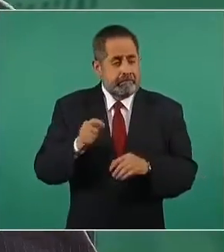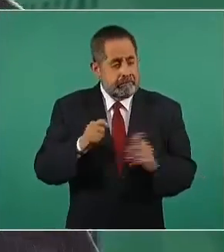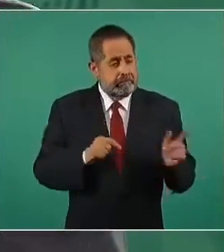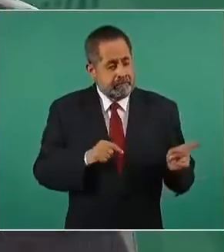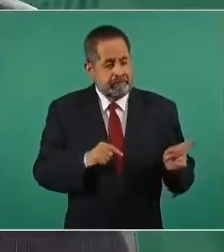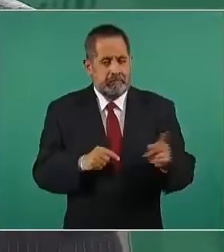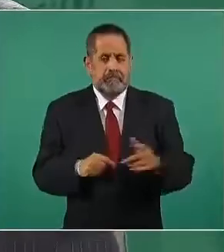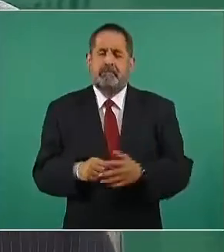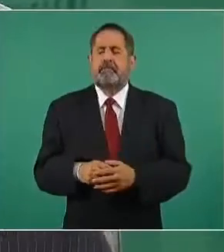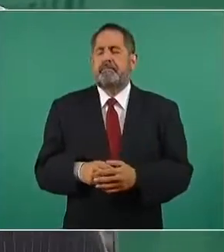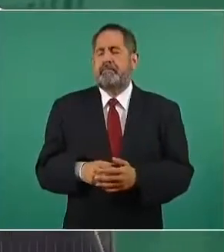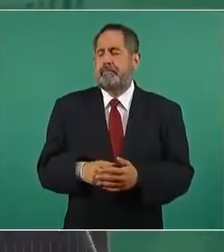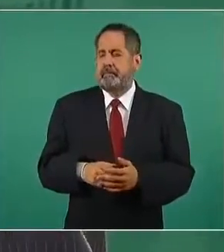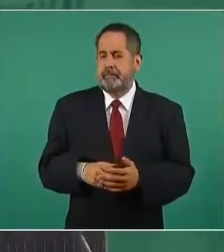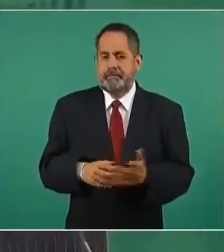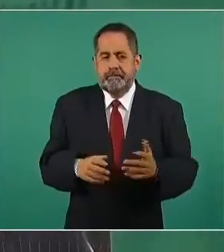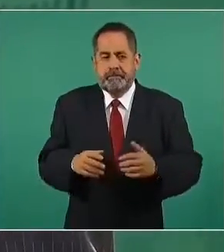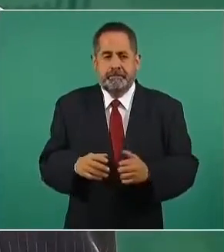es el pensamiento